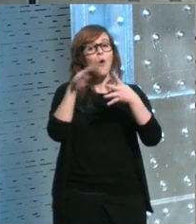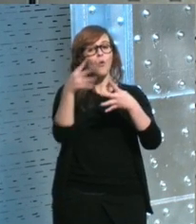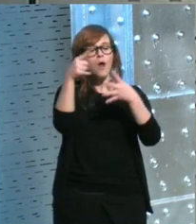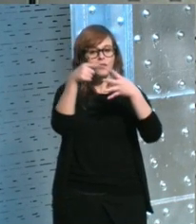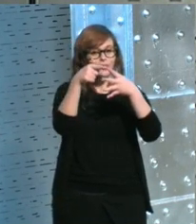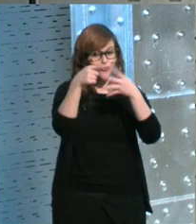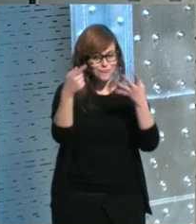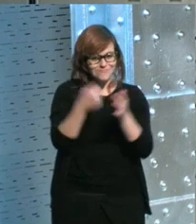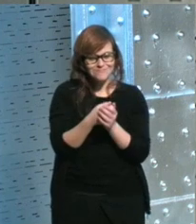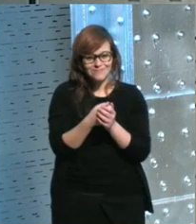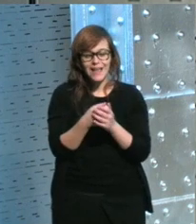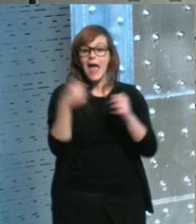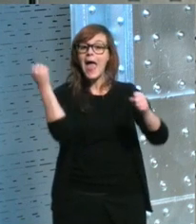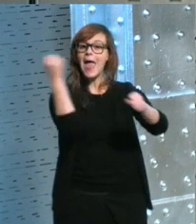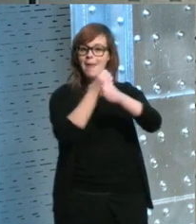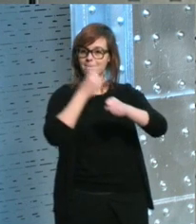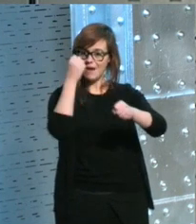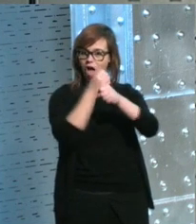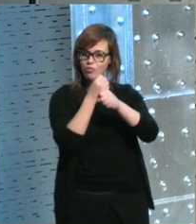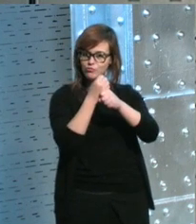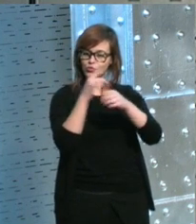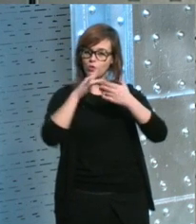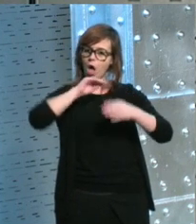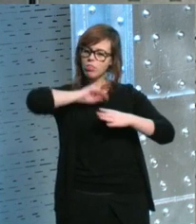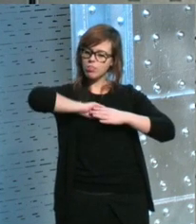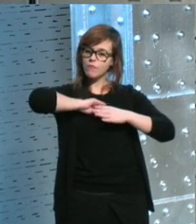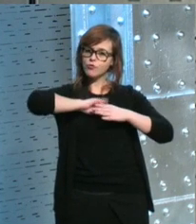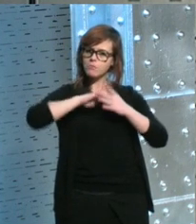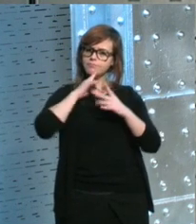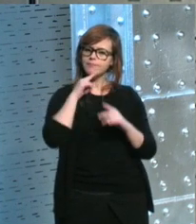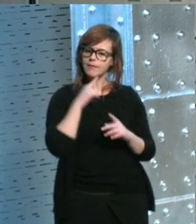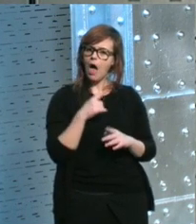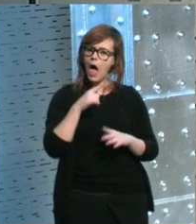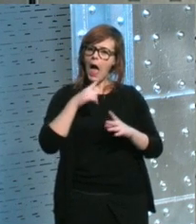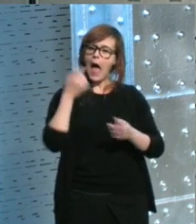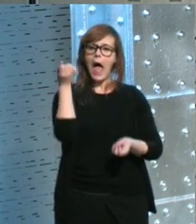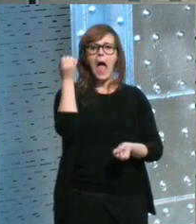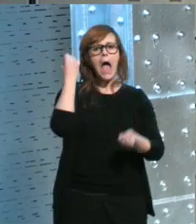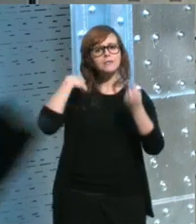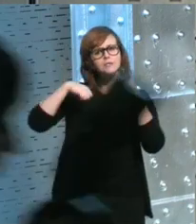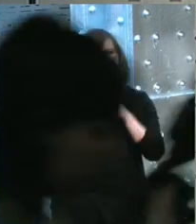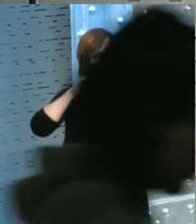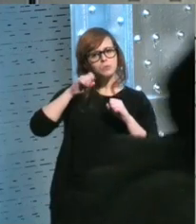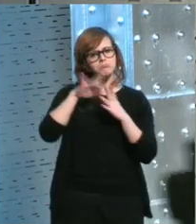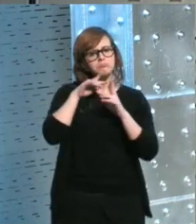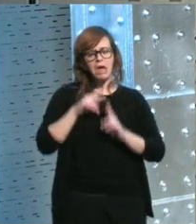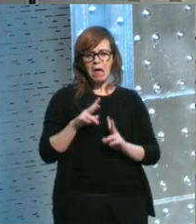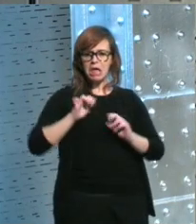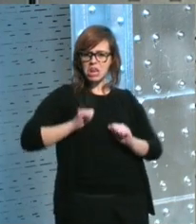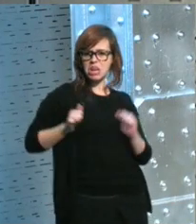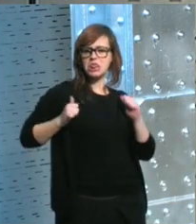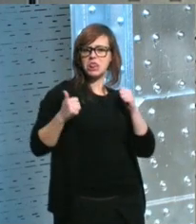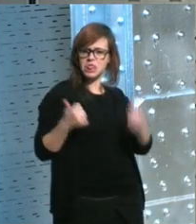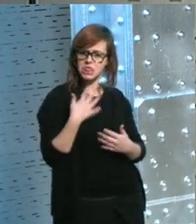los empleados con iniciativa. En las empresas hay gente que tiene ideas que si les